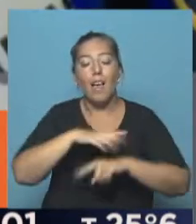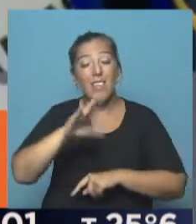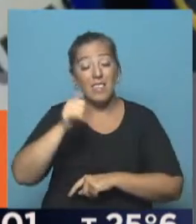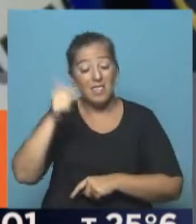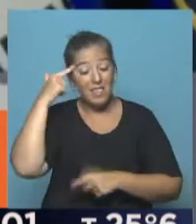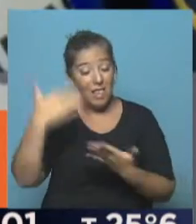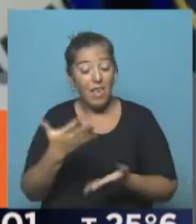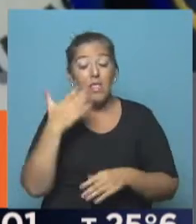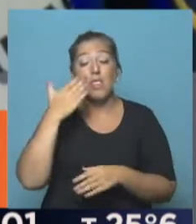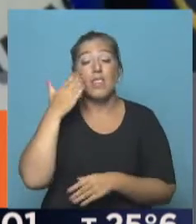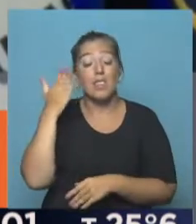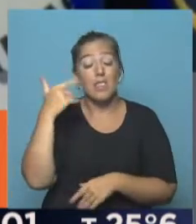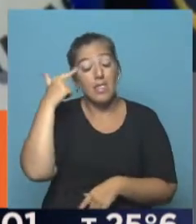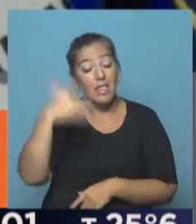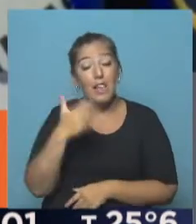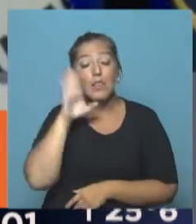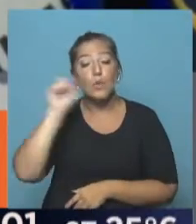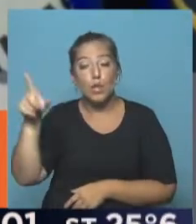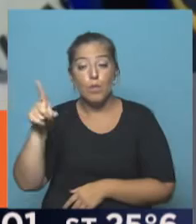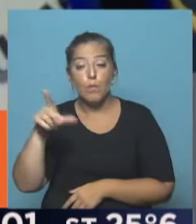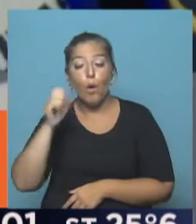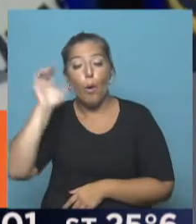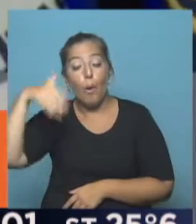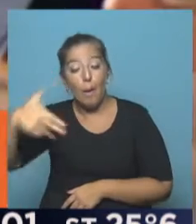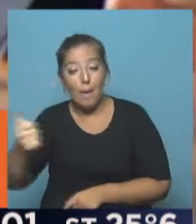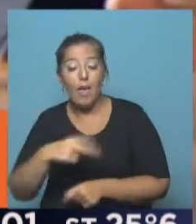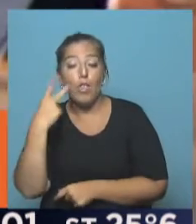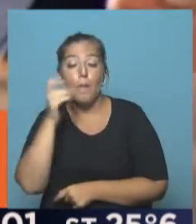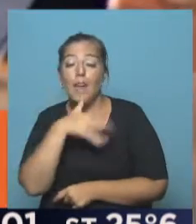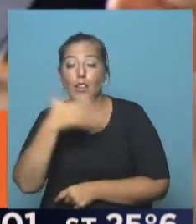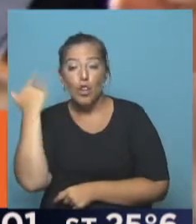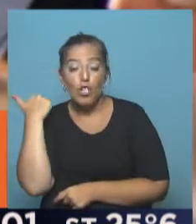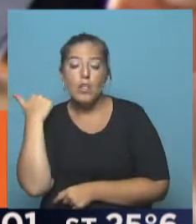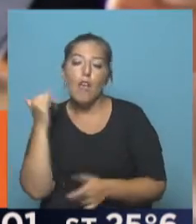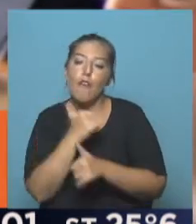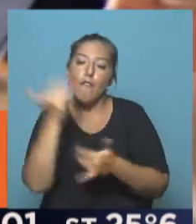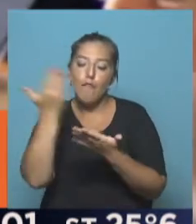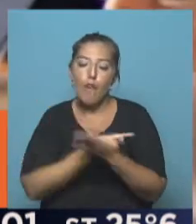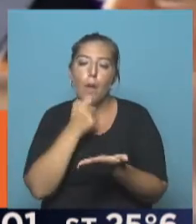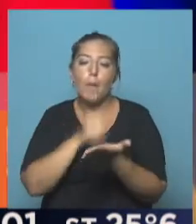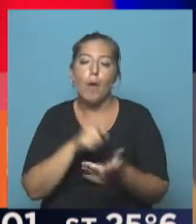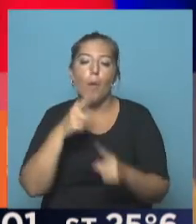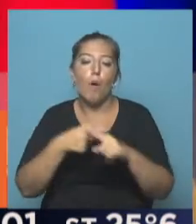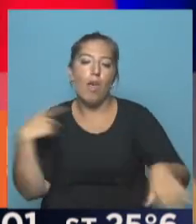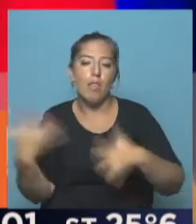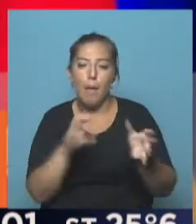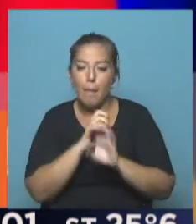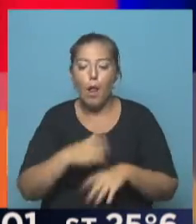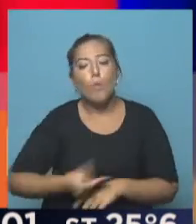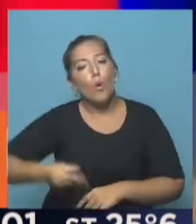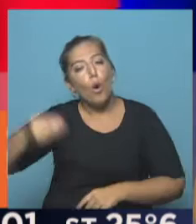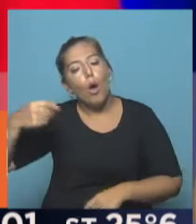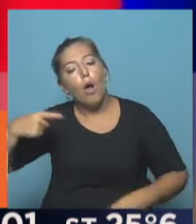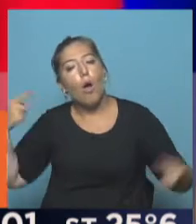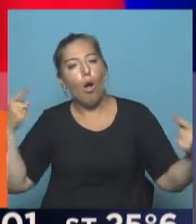cargo lo echó Barack Obama en 2014, según informes de prensa, a causa de su caótico estilo de gestión, muchas veces en